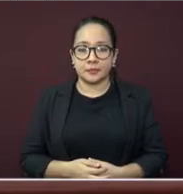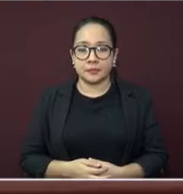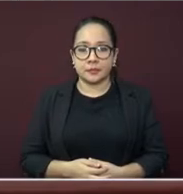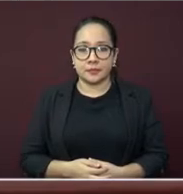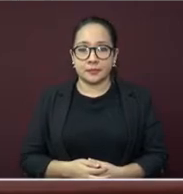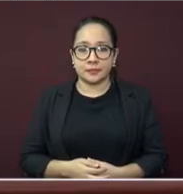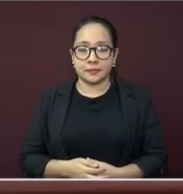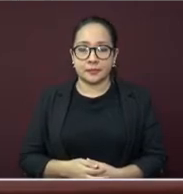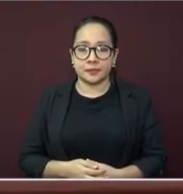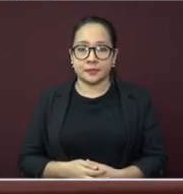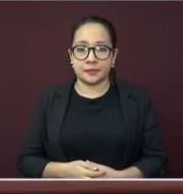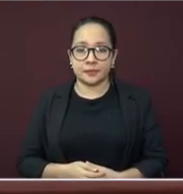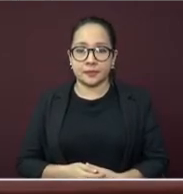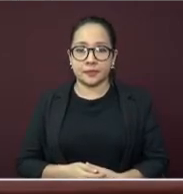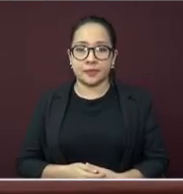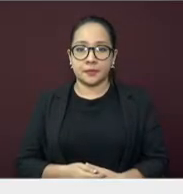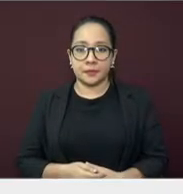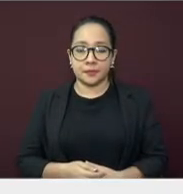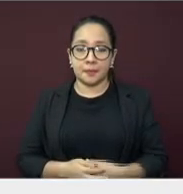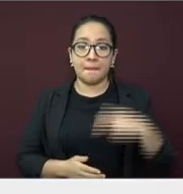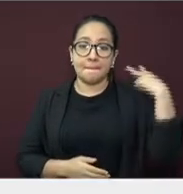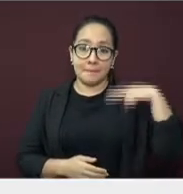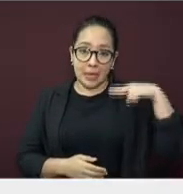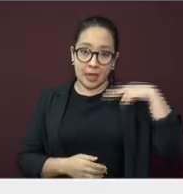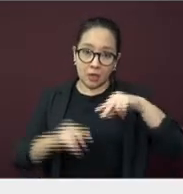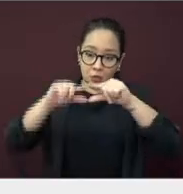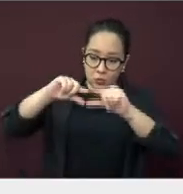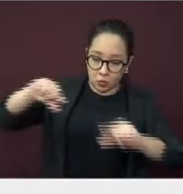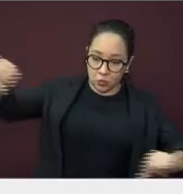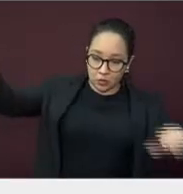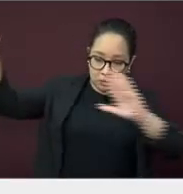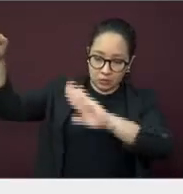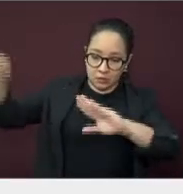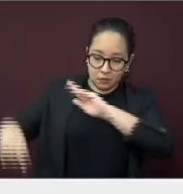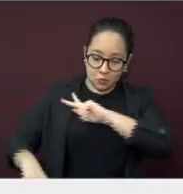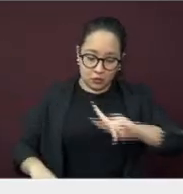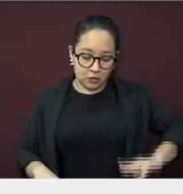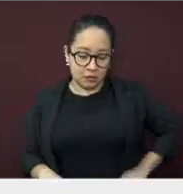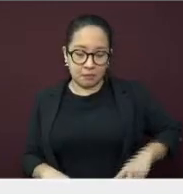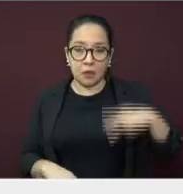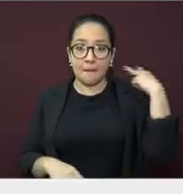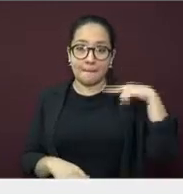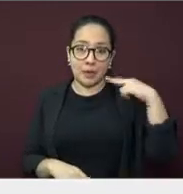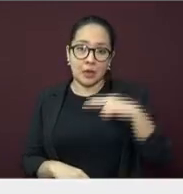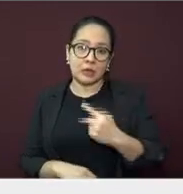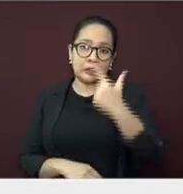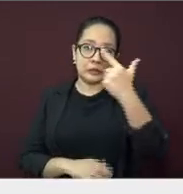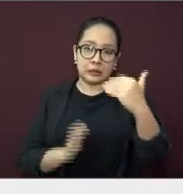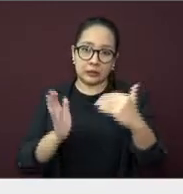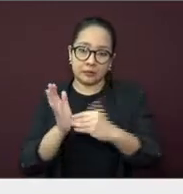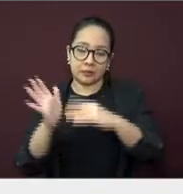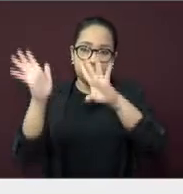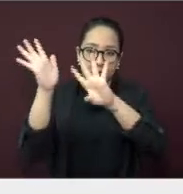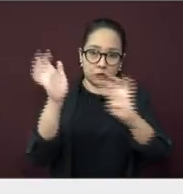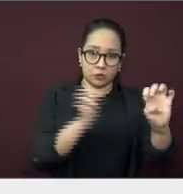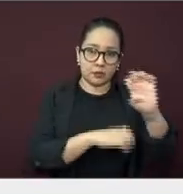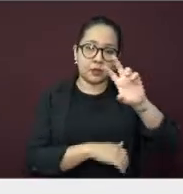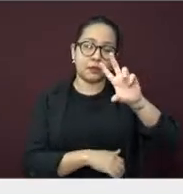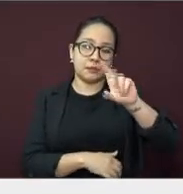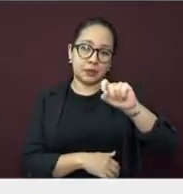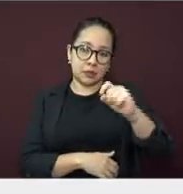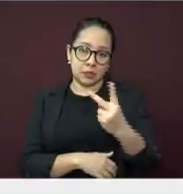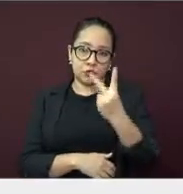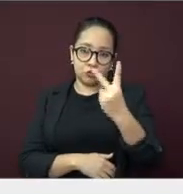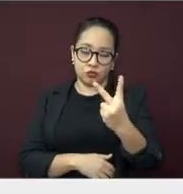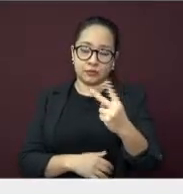contraer la enfermedad así el centro el municipio de veracruz registra ahora 7 mil 922 casos